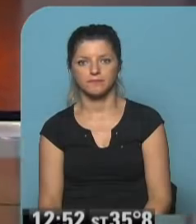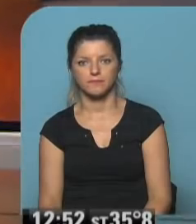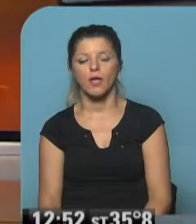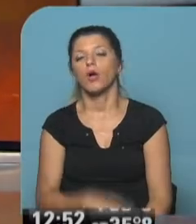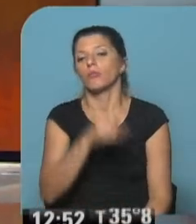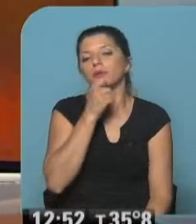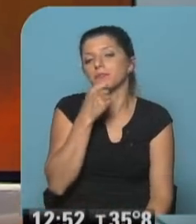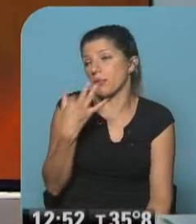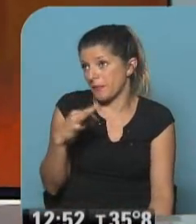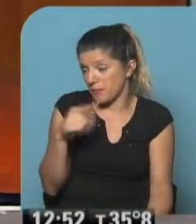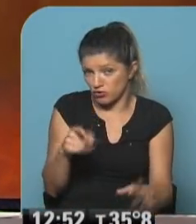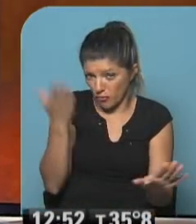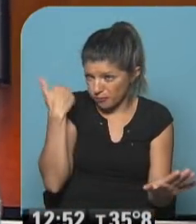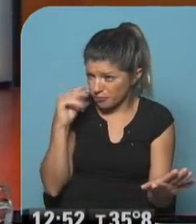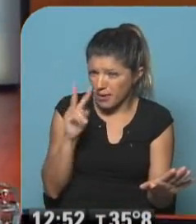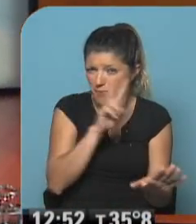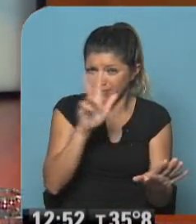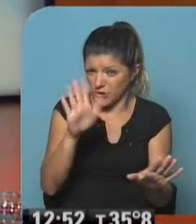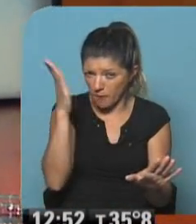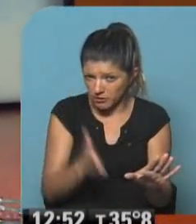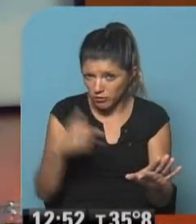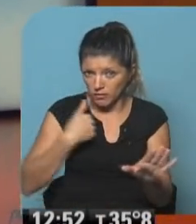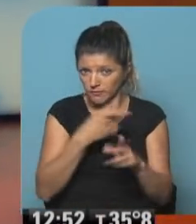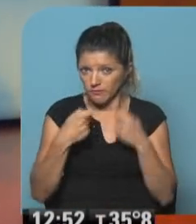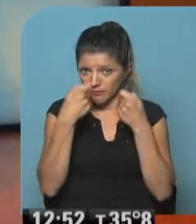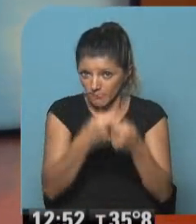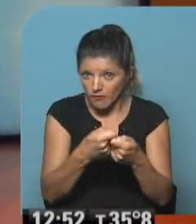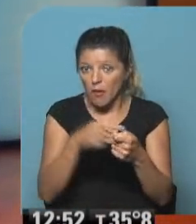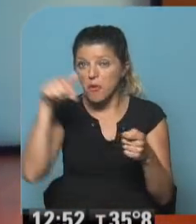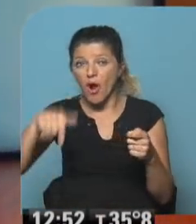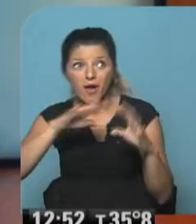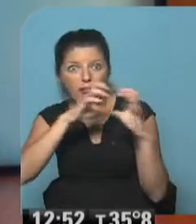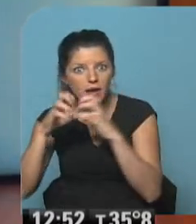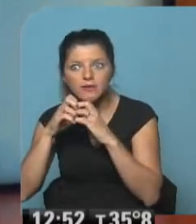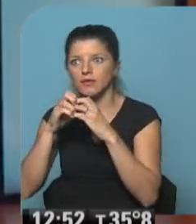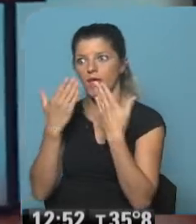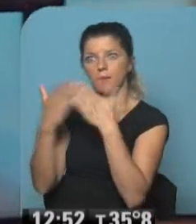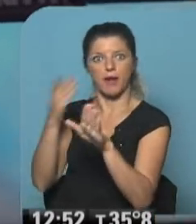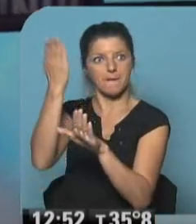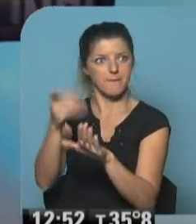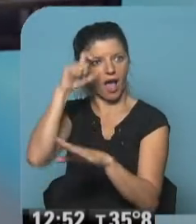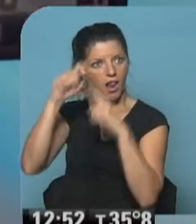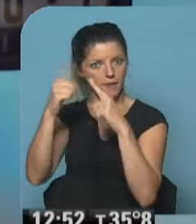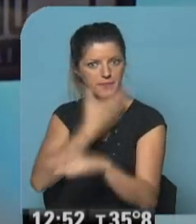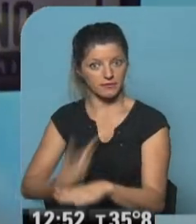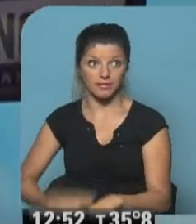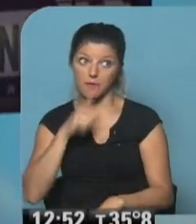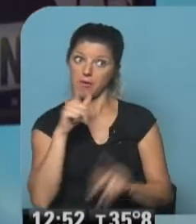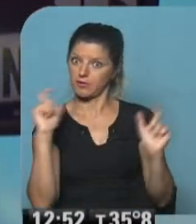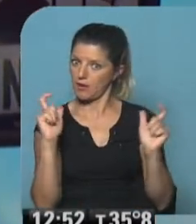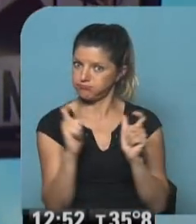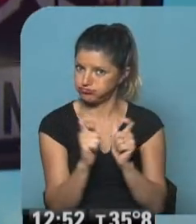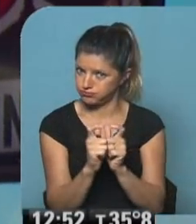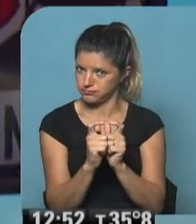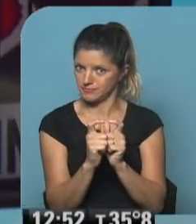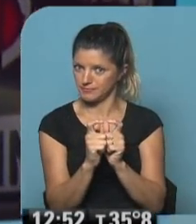tendrá porque lo último que vi era 25%, pero después de esta crisis uno supone que ese número debe haber sufrido todavía un poco más. Es